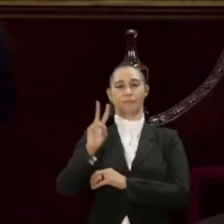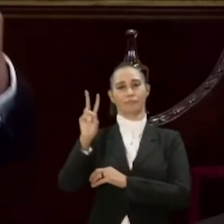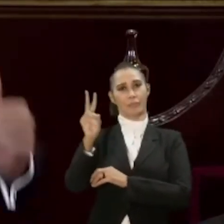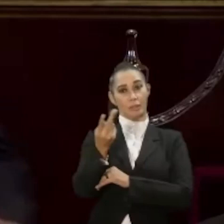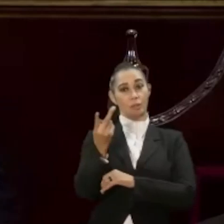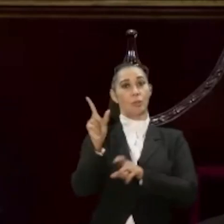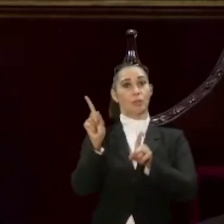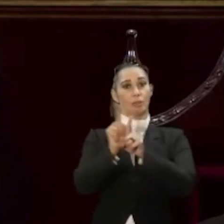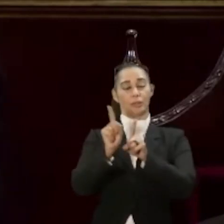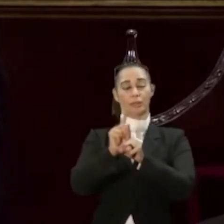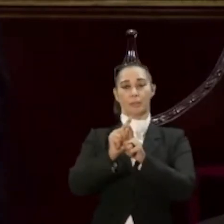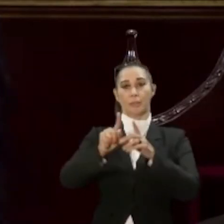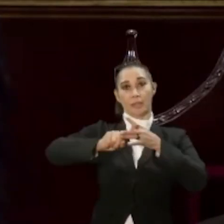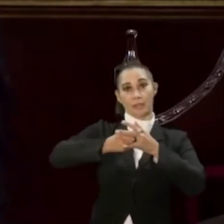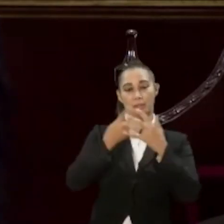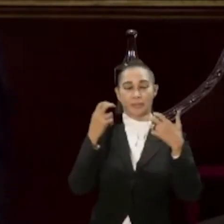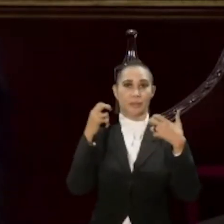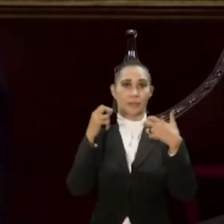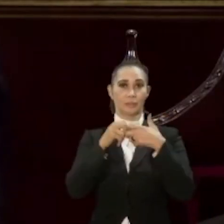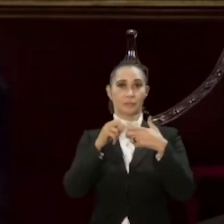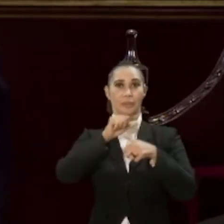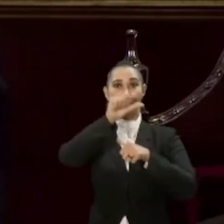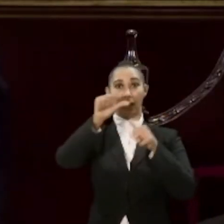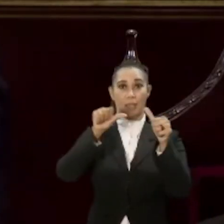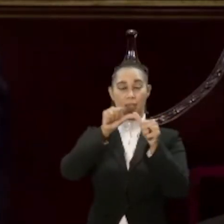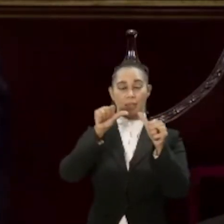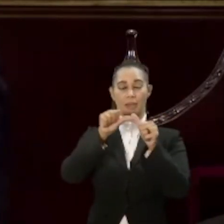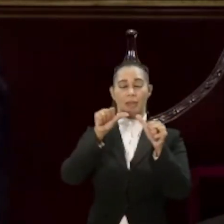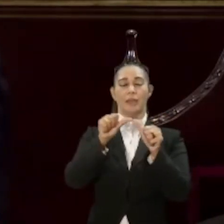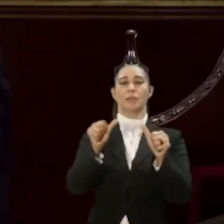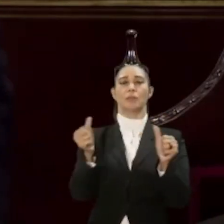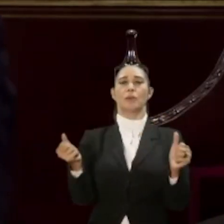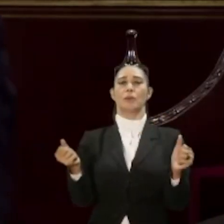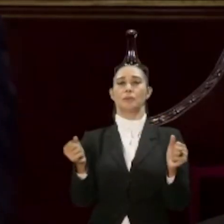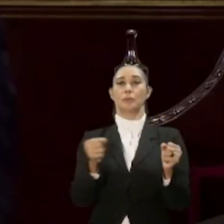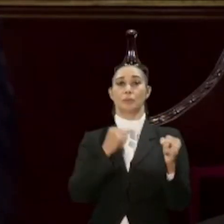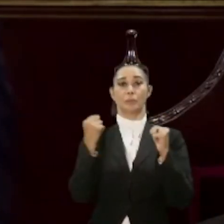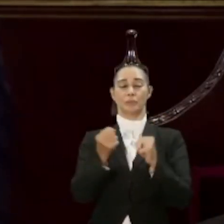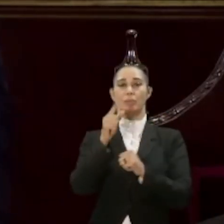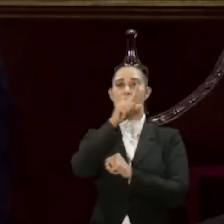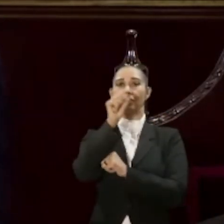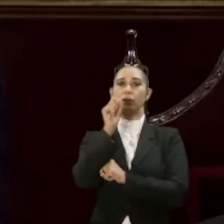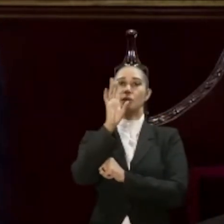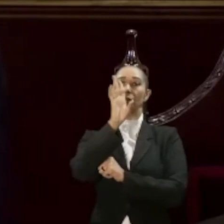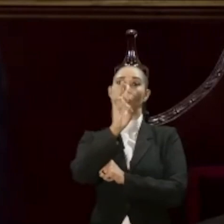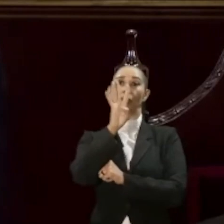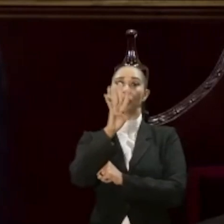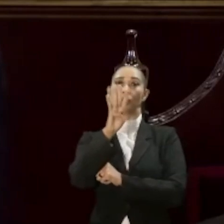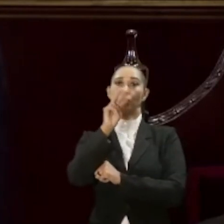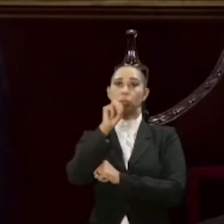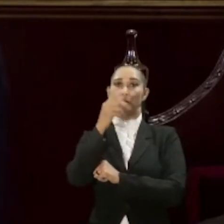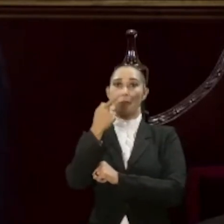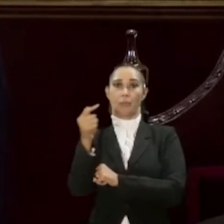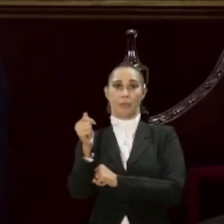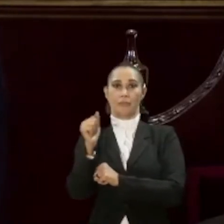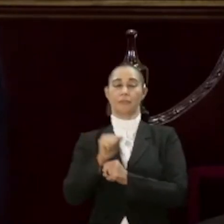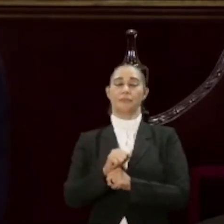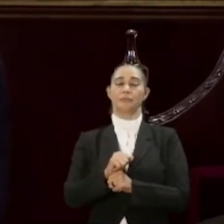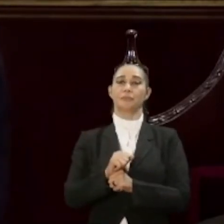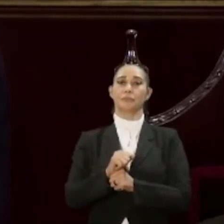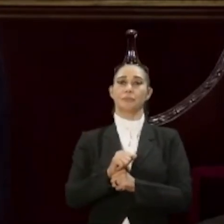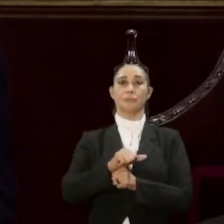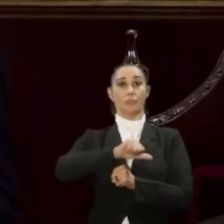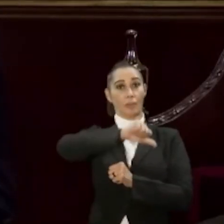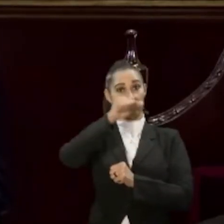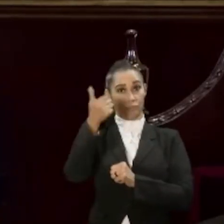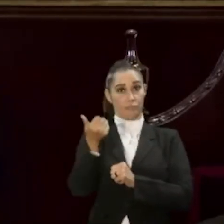también adjudicada entrará en línea el próximo mes en Azua con una capacidad adicional de 178 megawatts. En